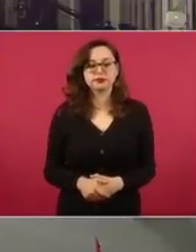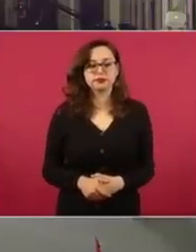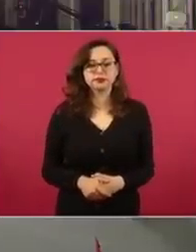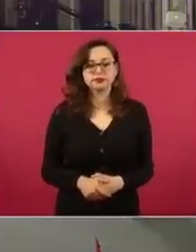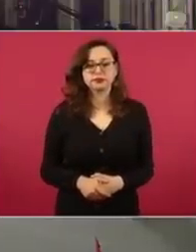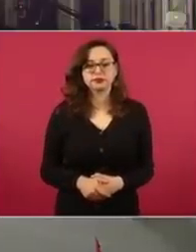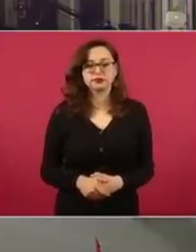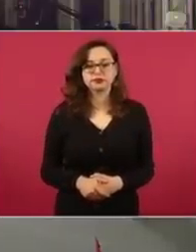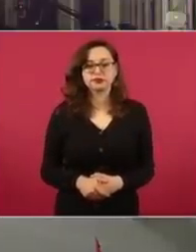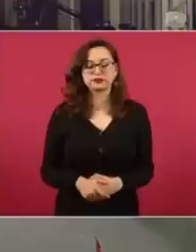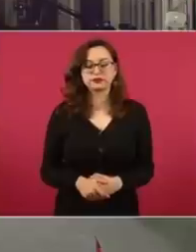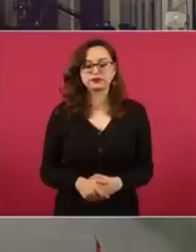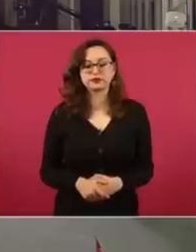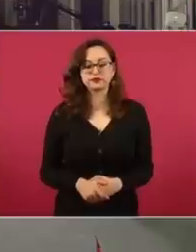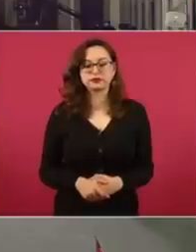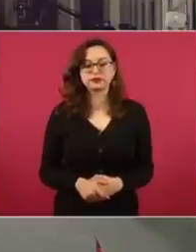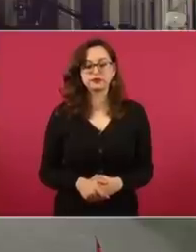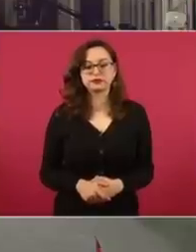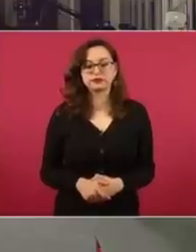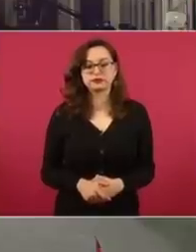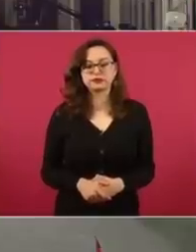Interesante información extra.